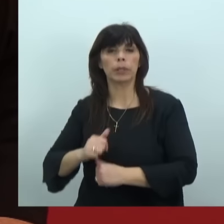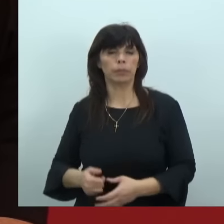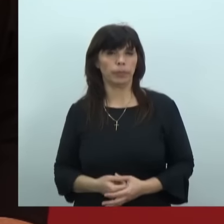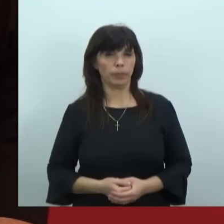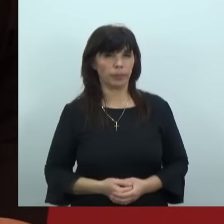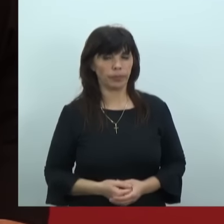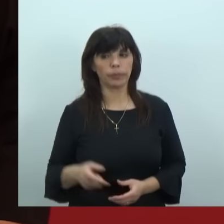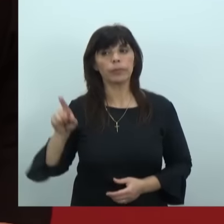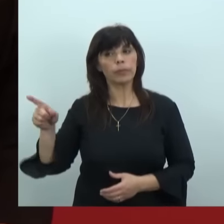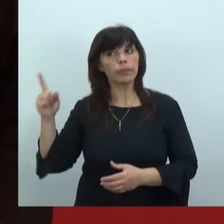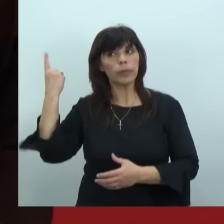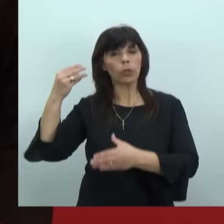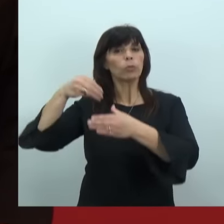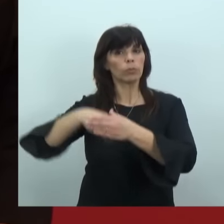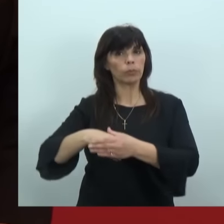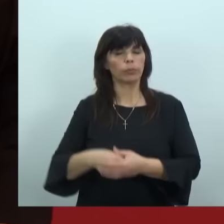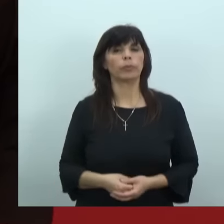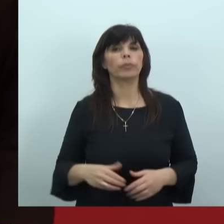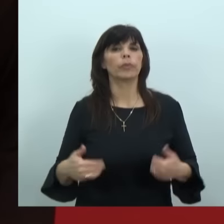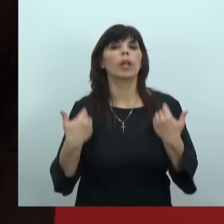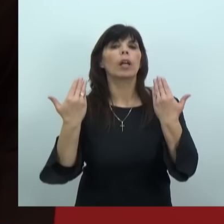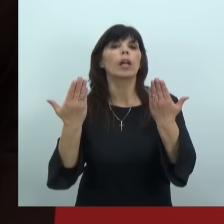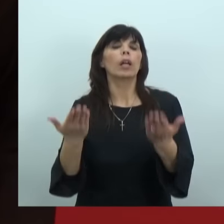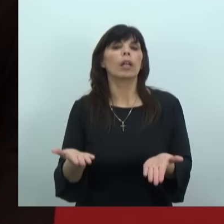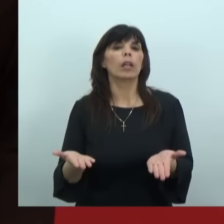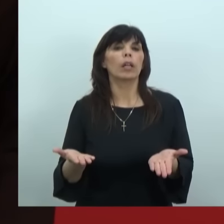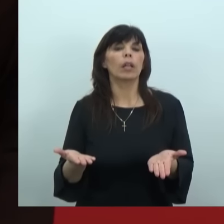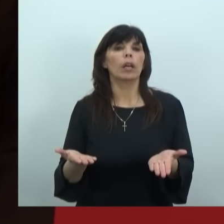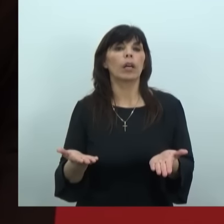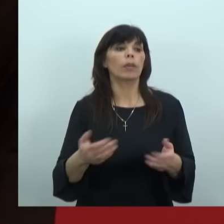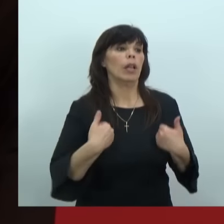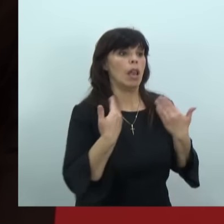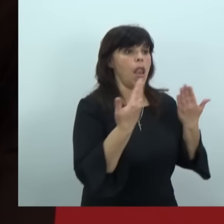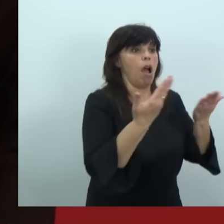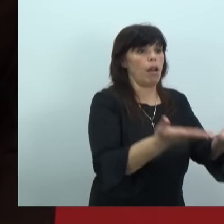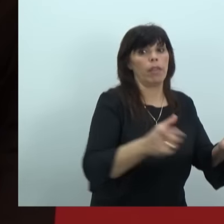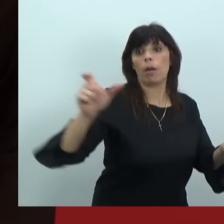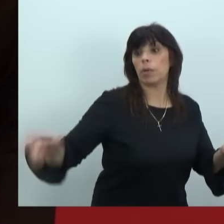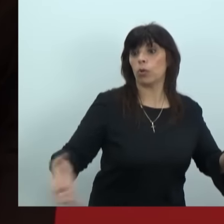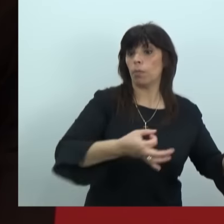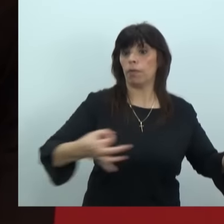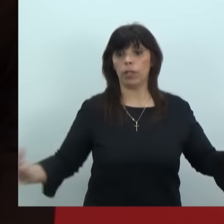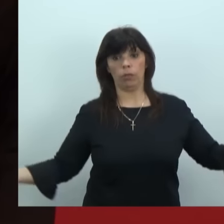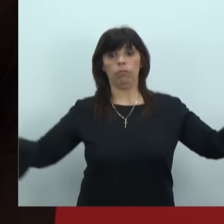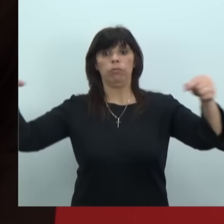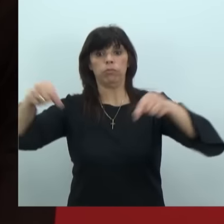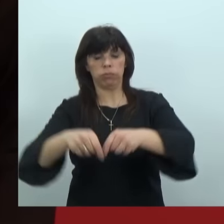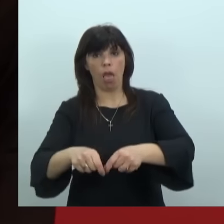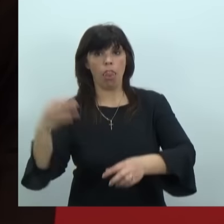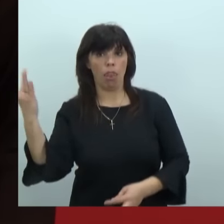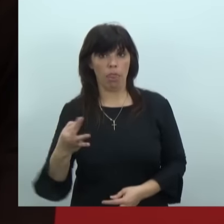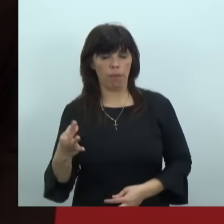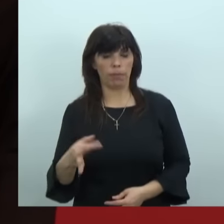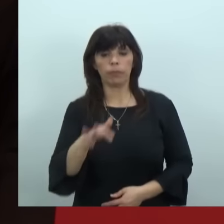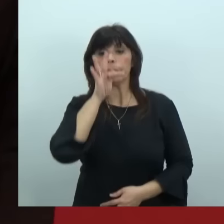¿Sabes? La gracia se tiene que encontrar con la persona adecuada. La promesa